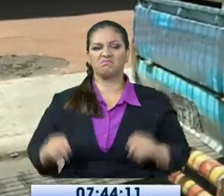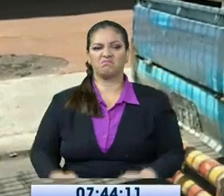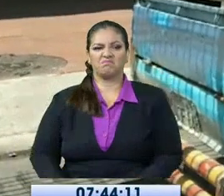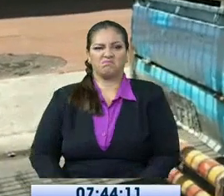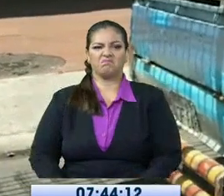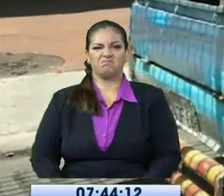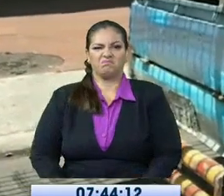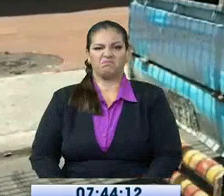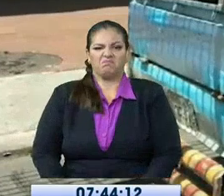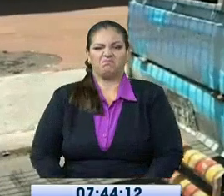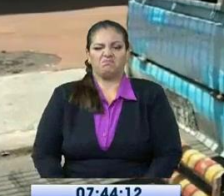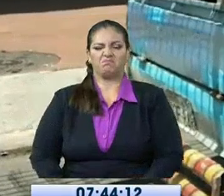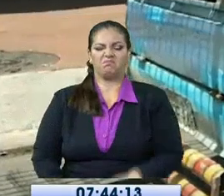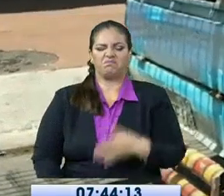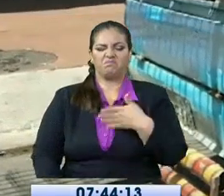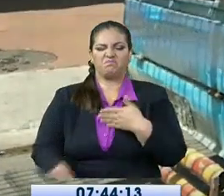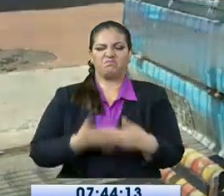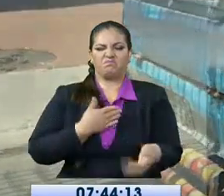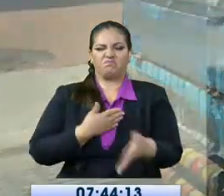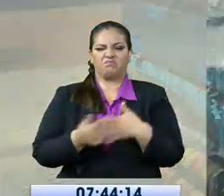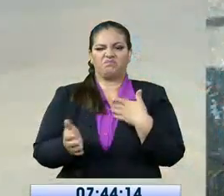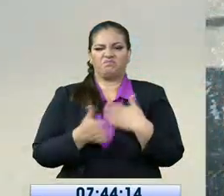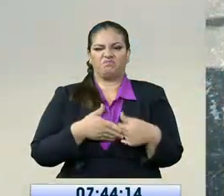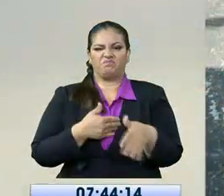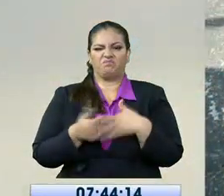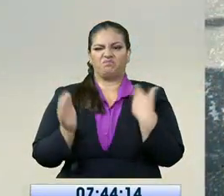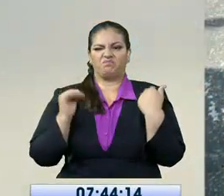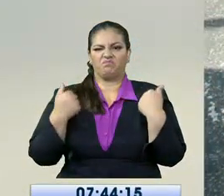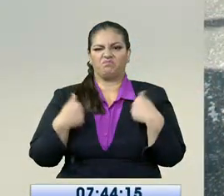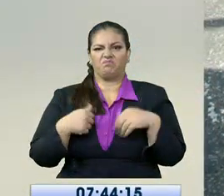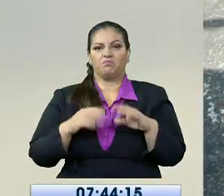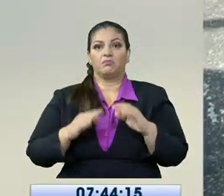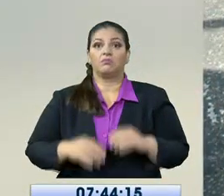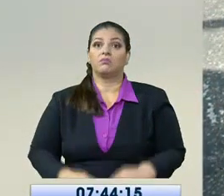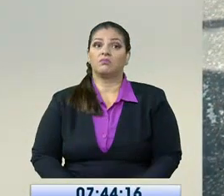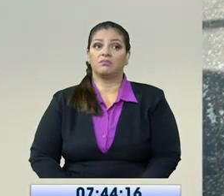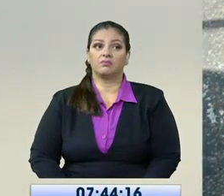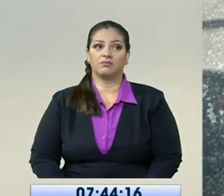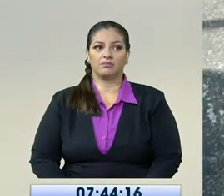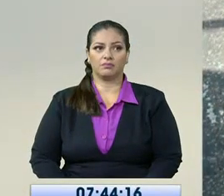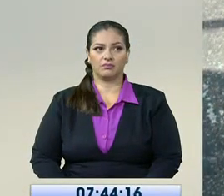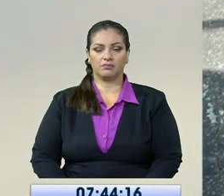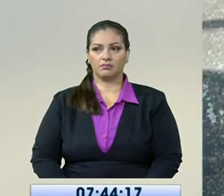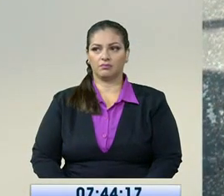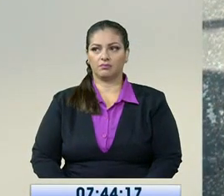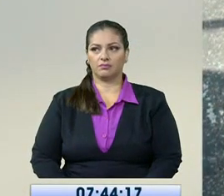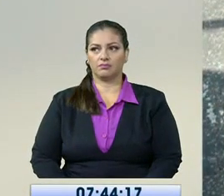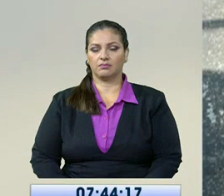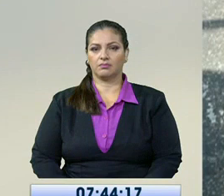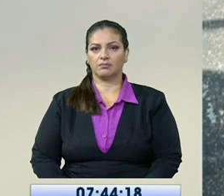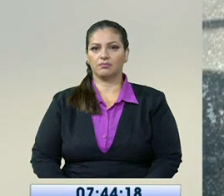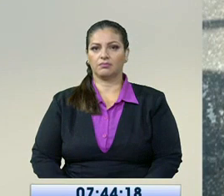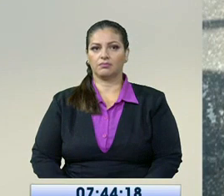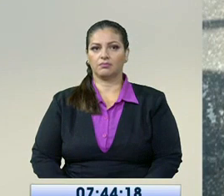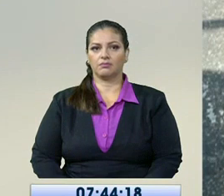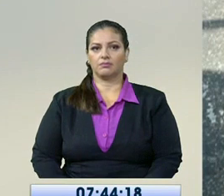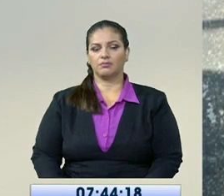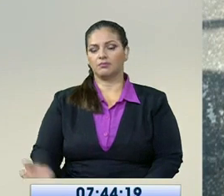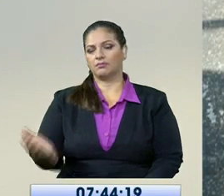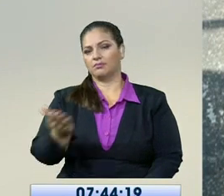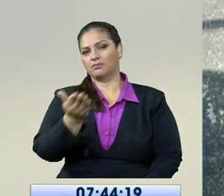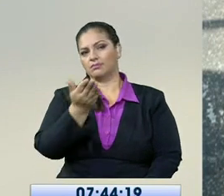no permitido justamente es lo que se hace. Eso es lo... A ver, aquí la tengo, si es que está... Mira, Hugo,